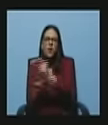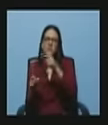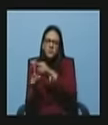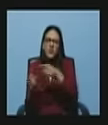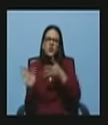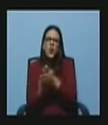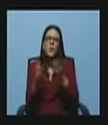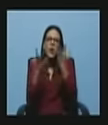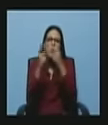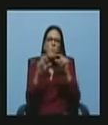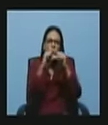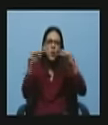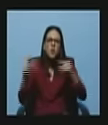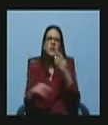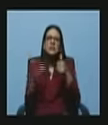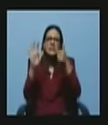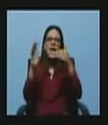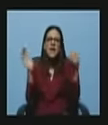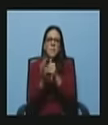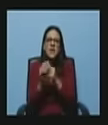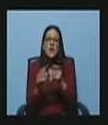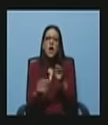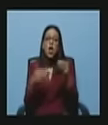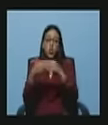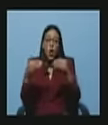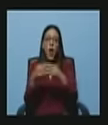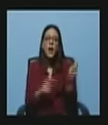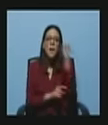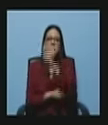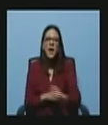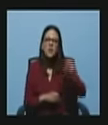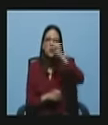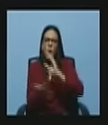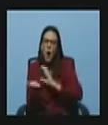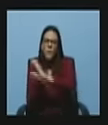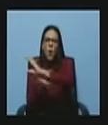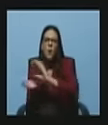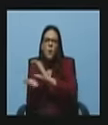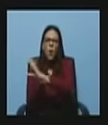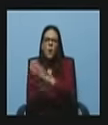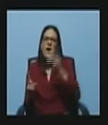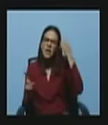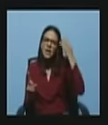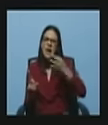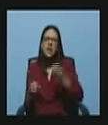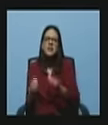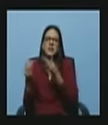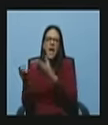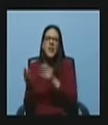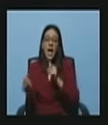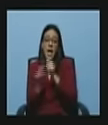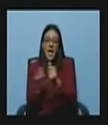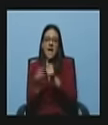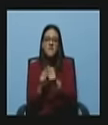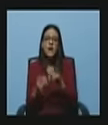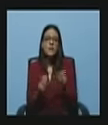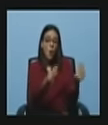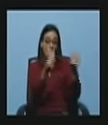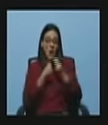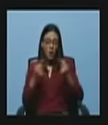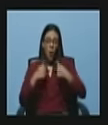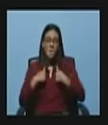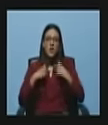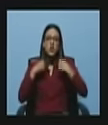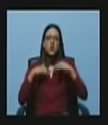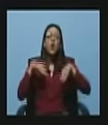al monto de 6.000 dólares mensuales que eran al principio entregados en efectivo a mi persona y yo se